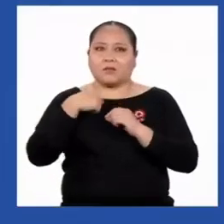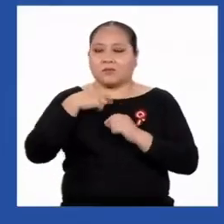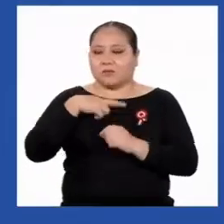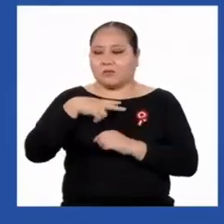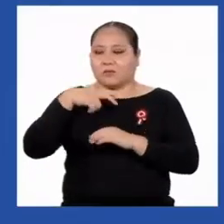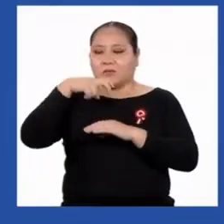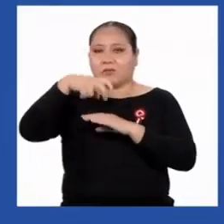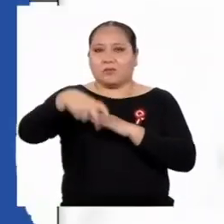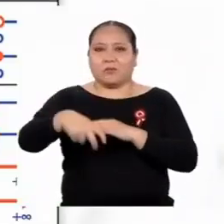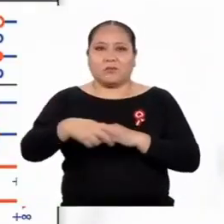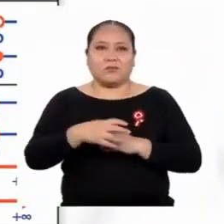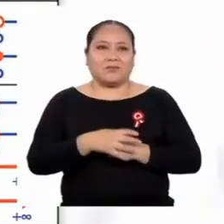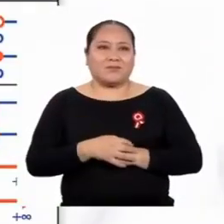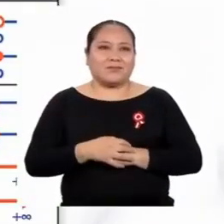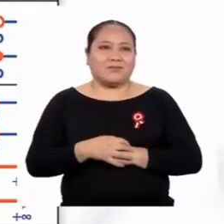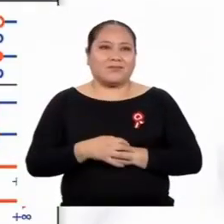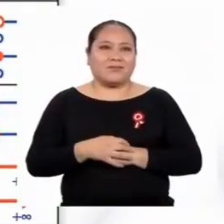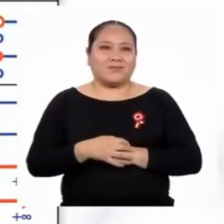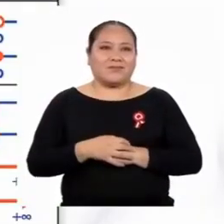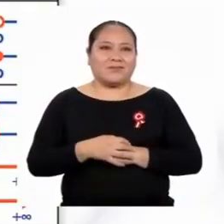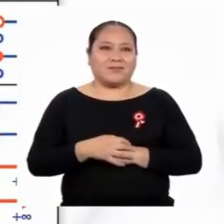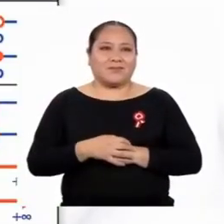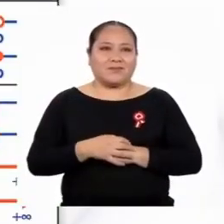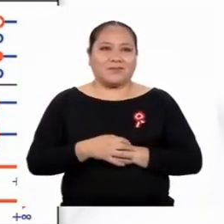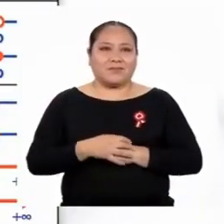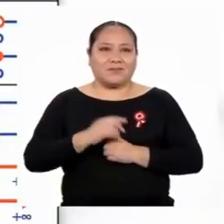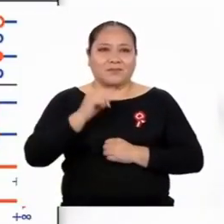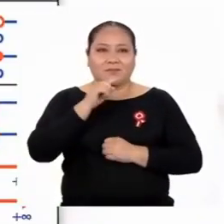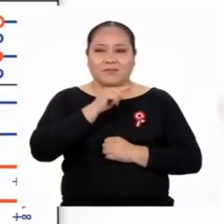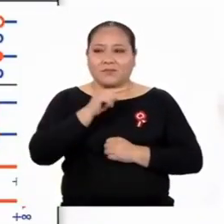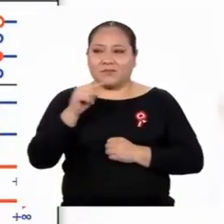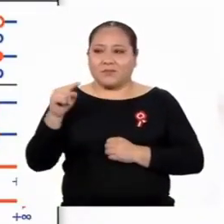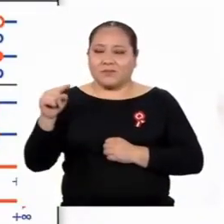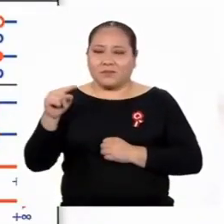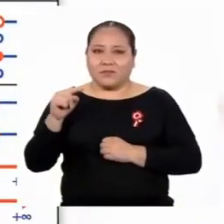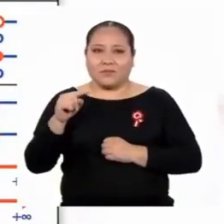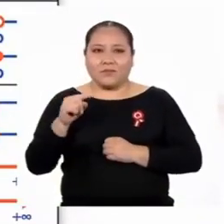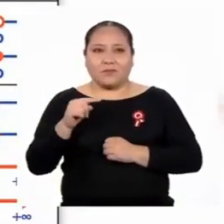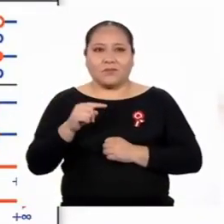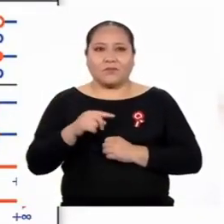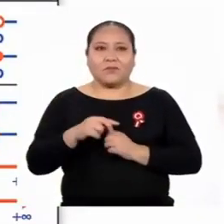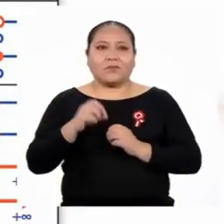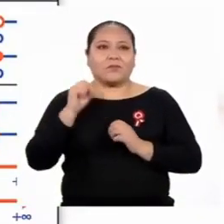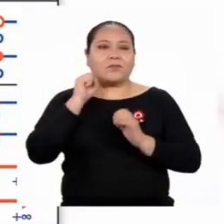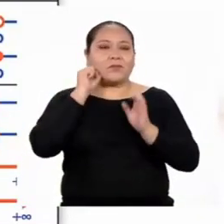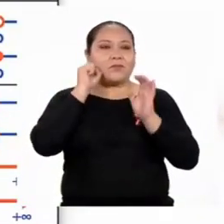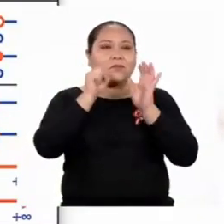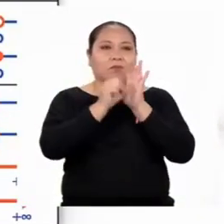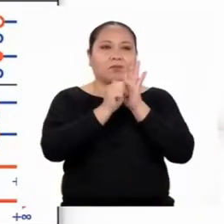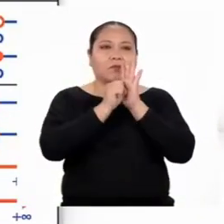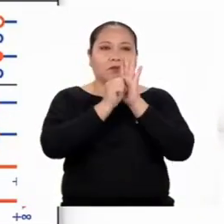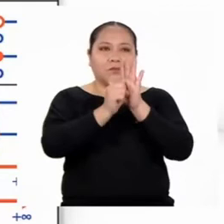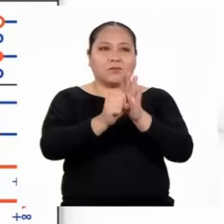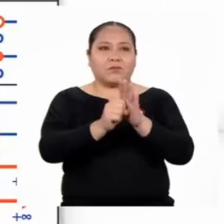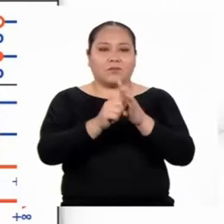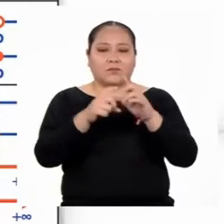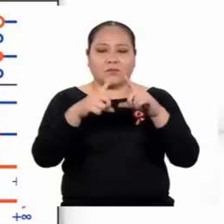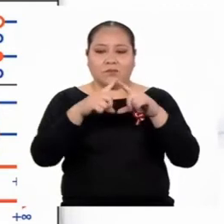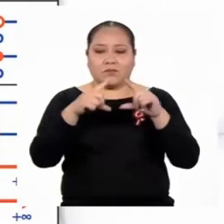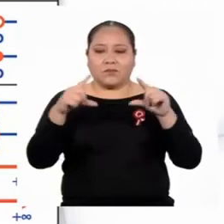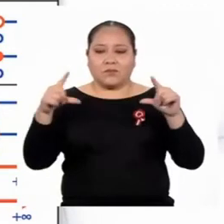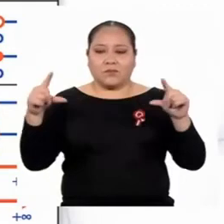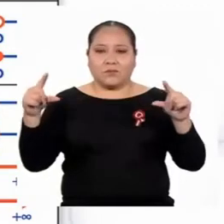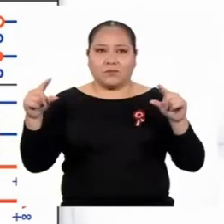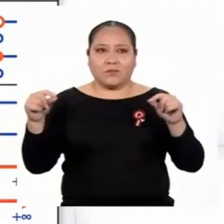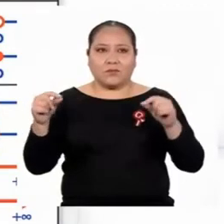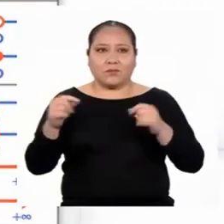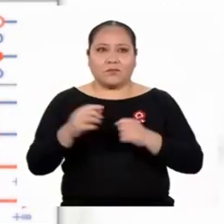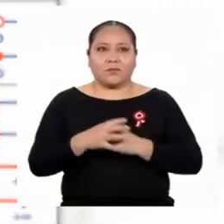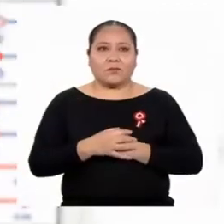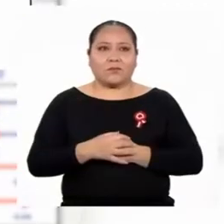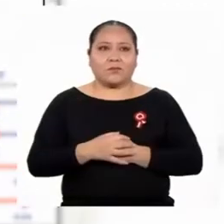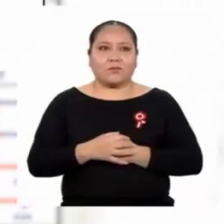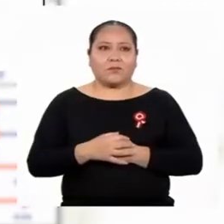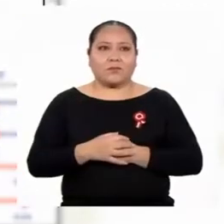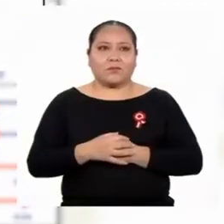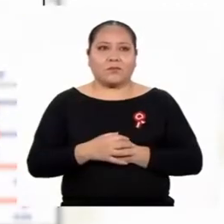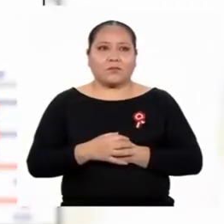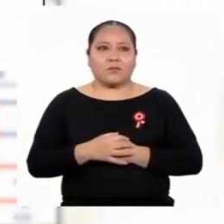baja. Este tipo de intervalos se simboliza en su forma conjuntista de la siguiente